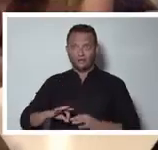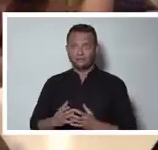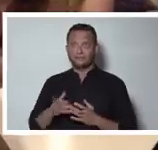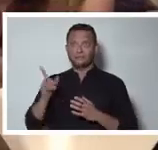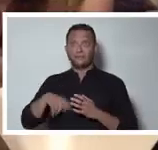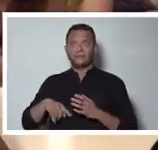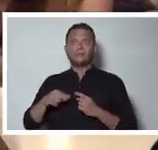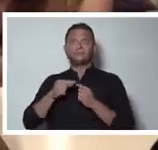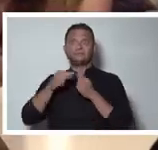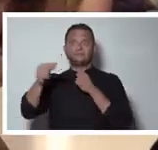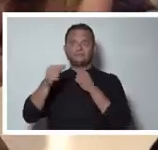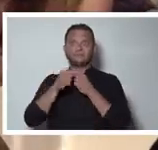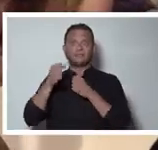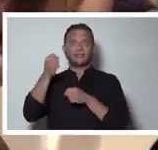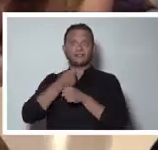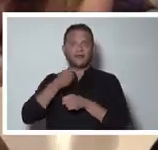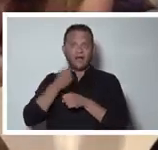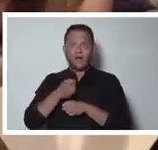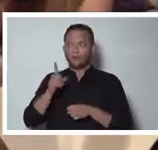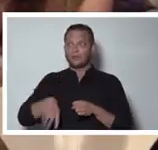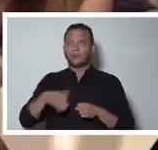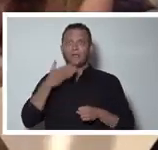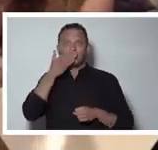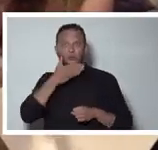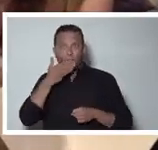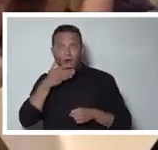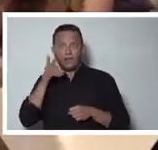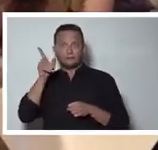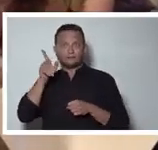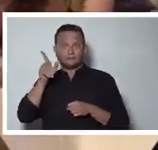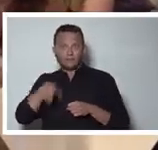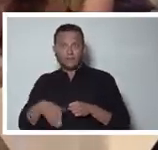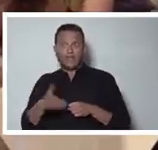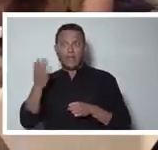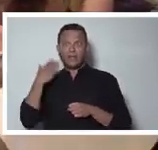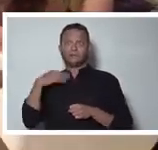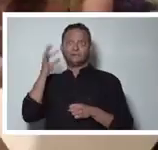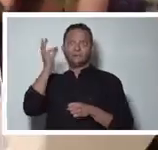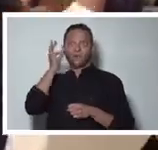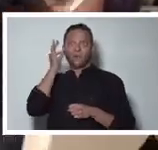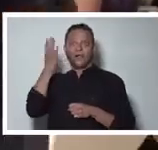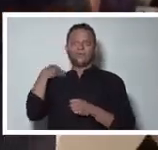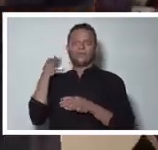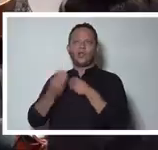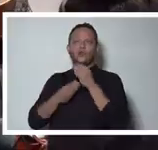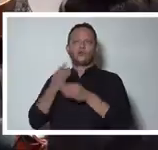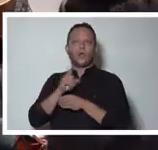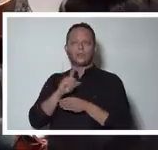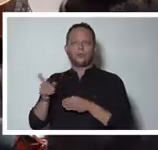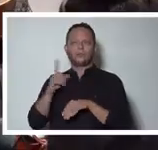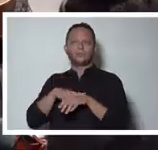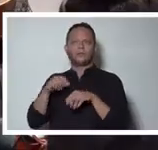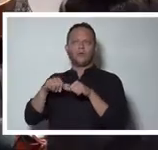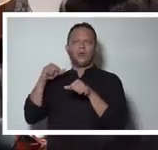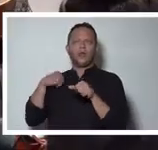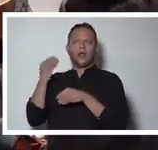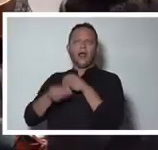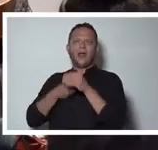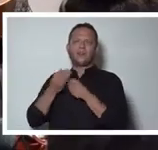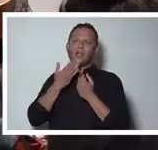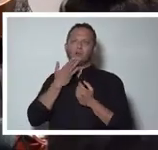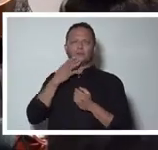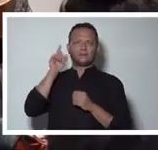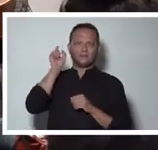el teletrabajo con la escuela retomamos tareas que las mujeres no hacíamos hacía muchísimo que es hacer también de